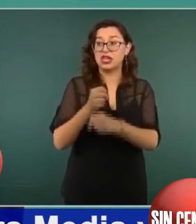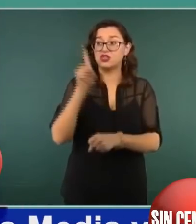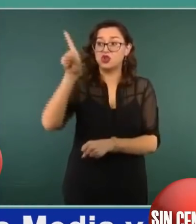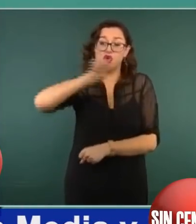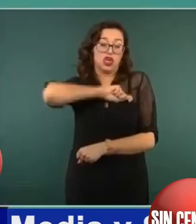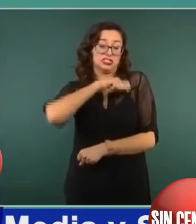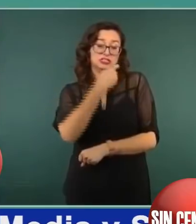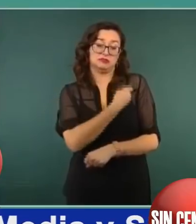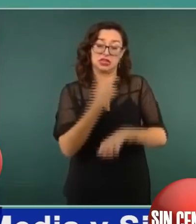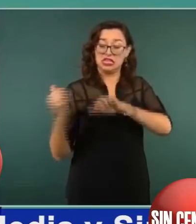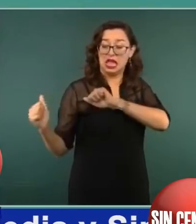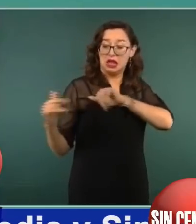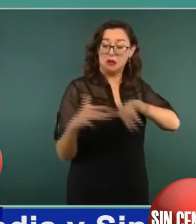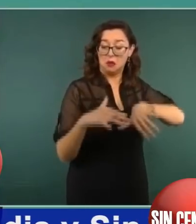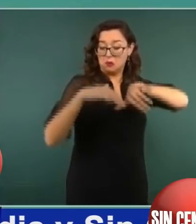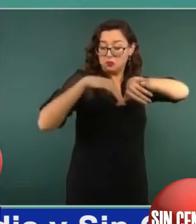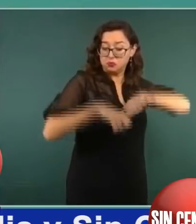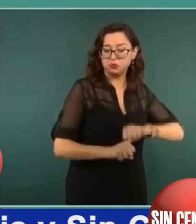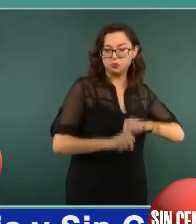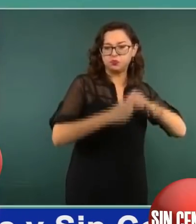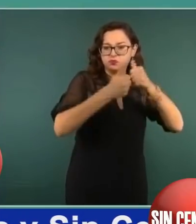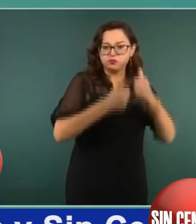nos invadieron